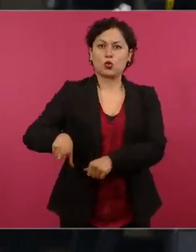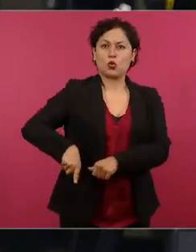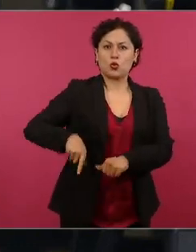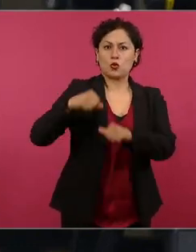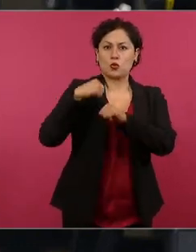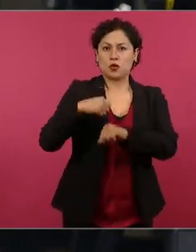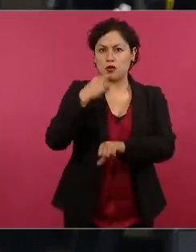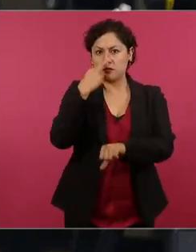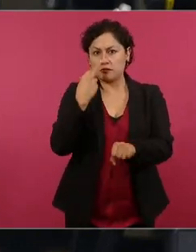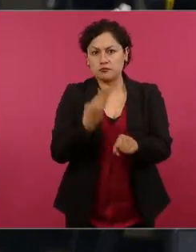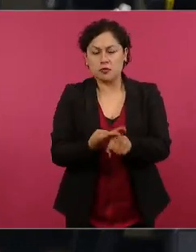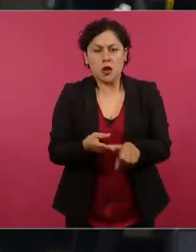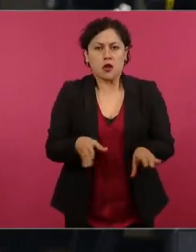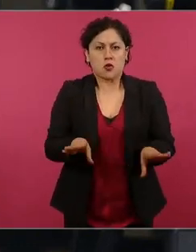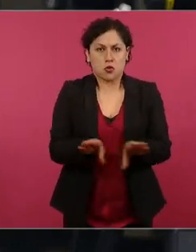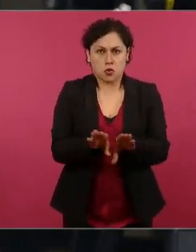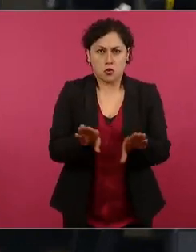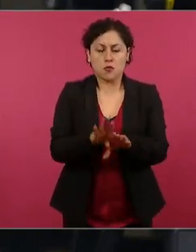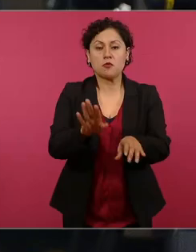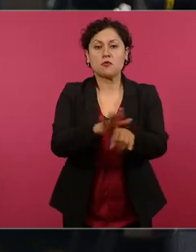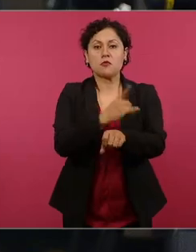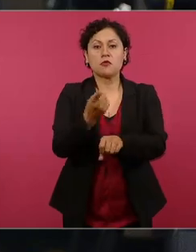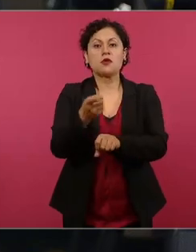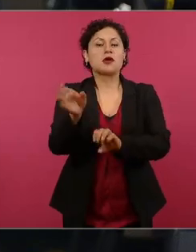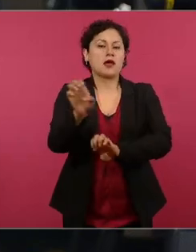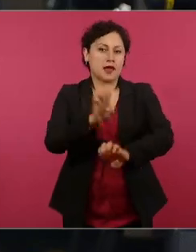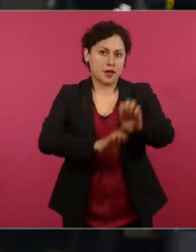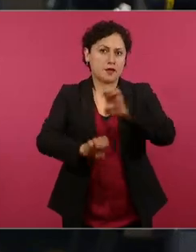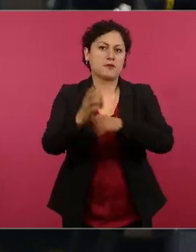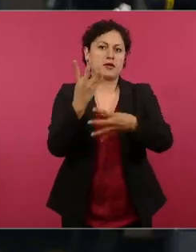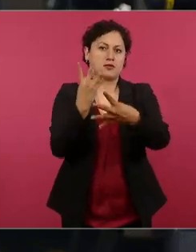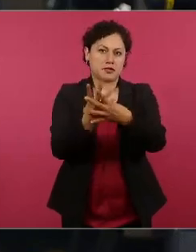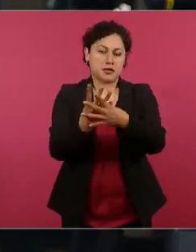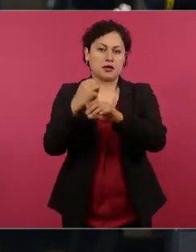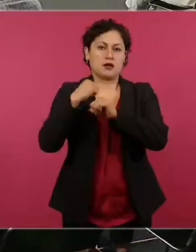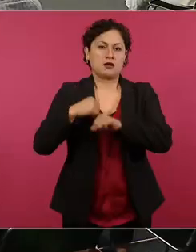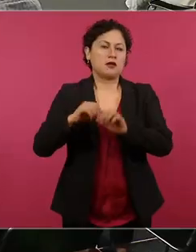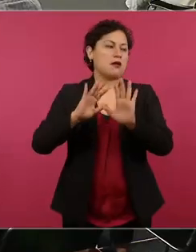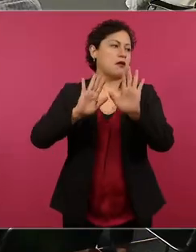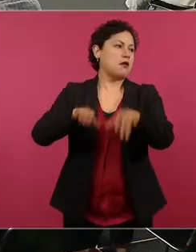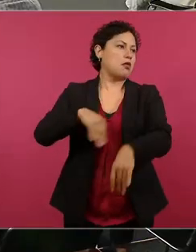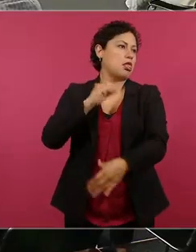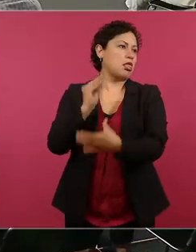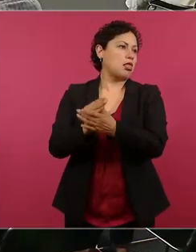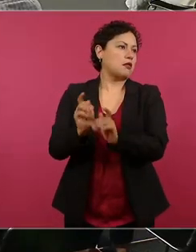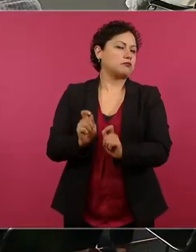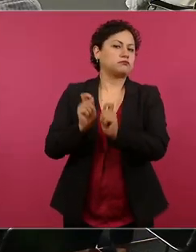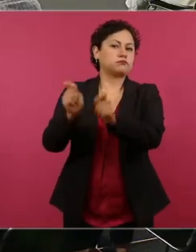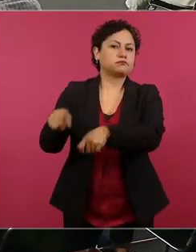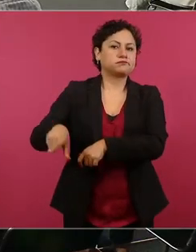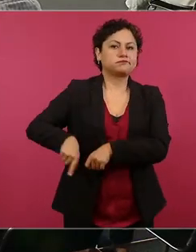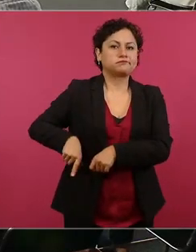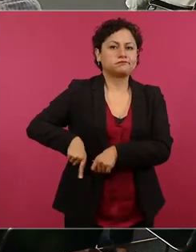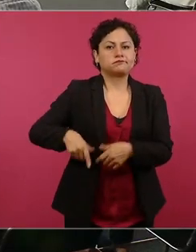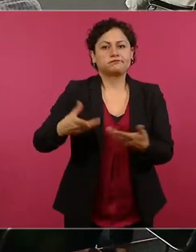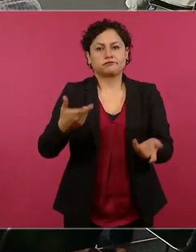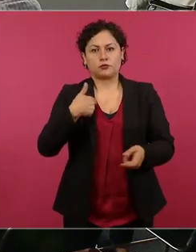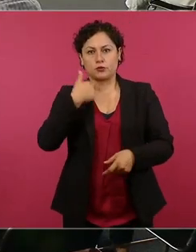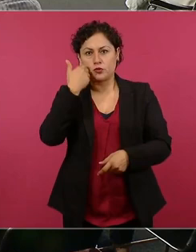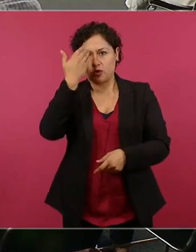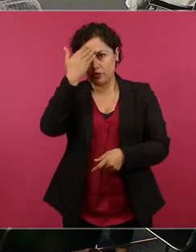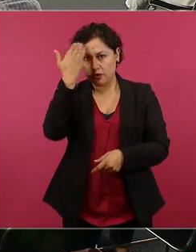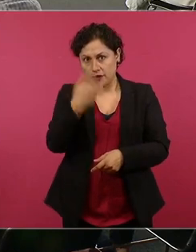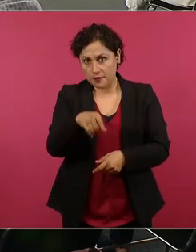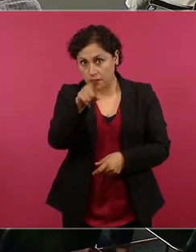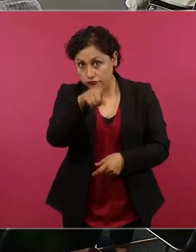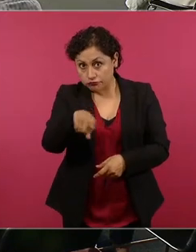torno a este manejo, porque las empresas, bueno, generalmente se deslindan de este tipo de atención y bueno, pues saber cómo hacen esta vigilancia y en